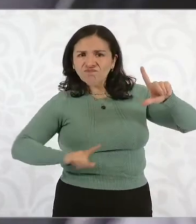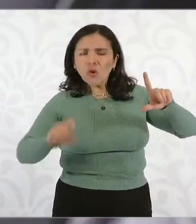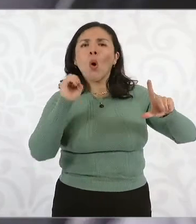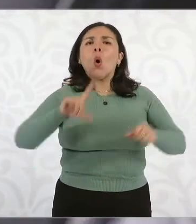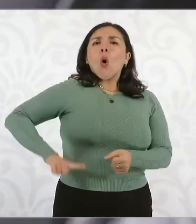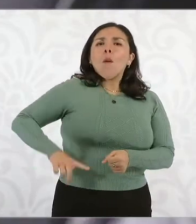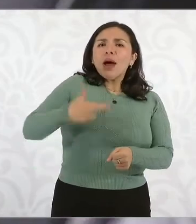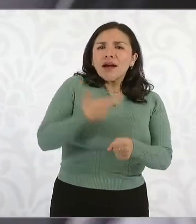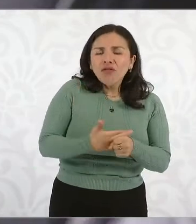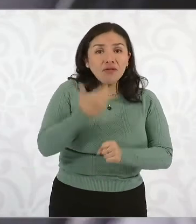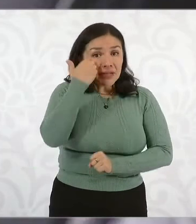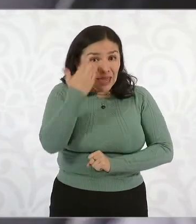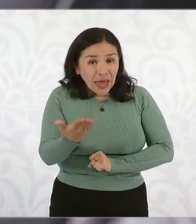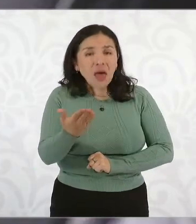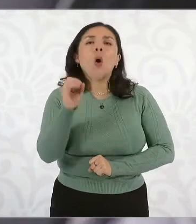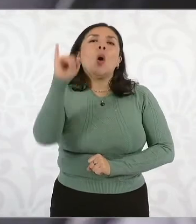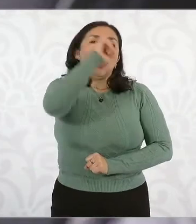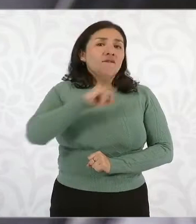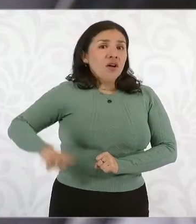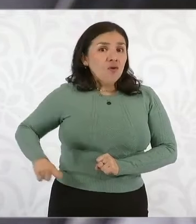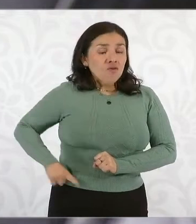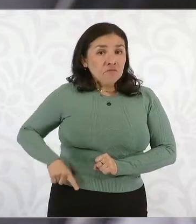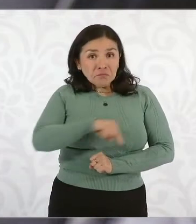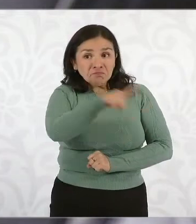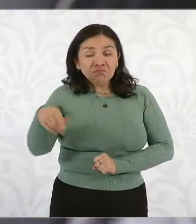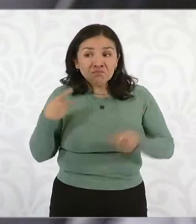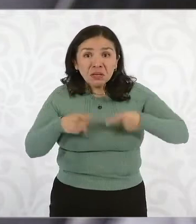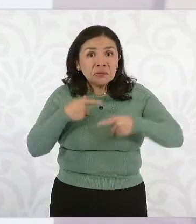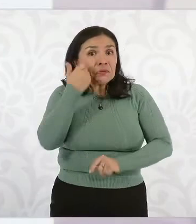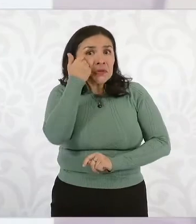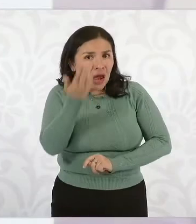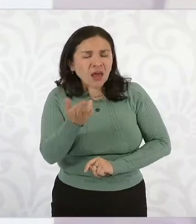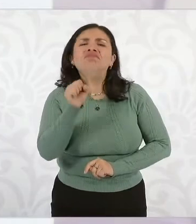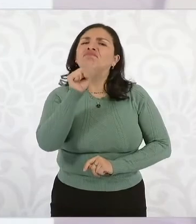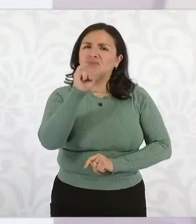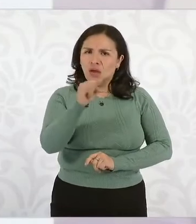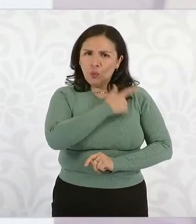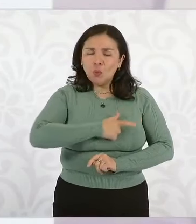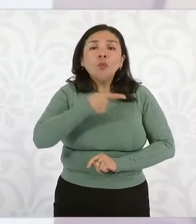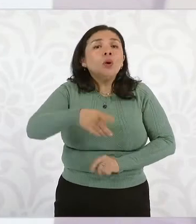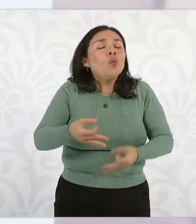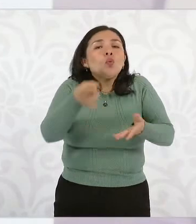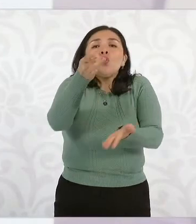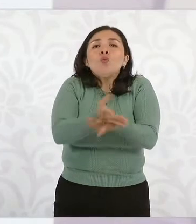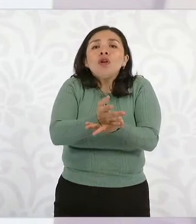gobernador, gobernadora, jefe o jefa de gobierno, deba ser solo mexicano,